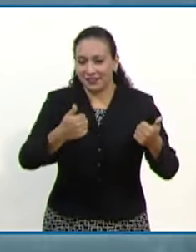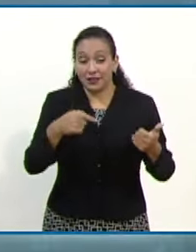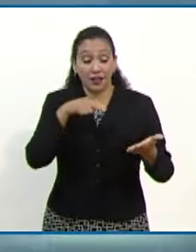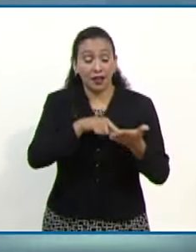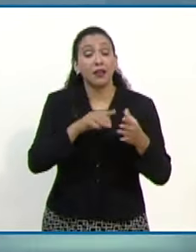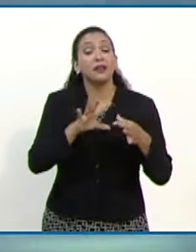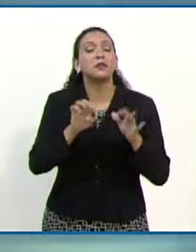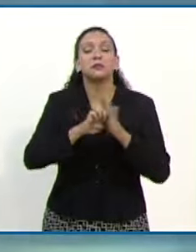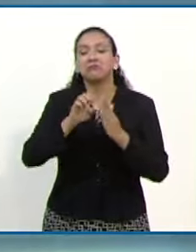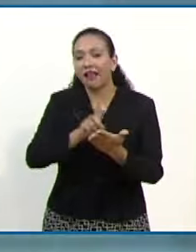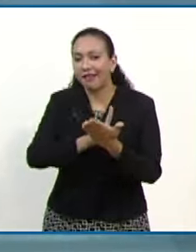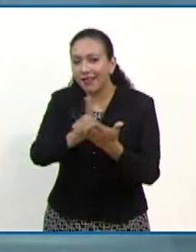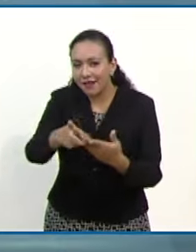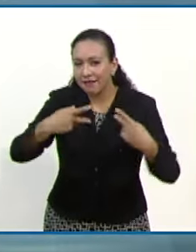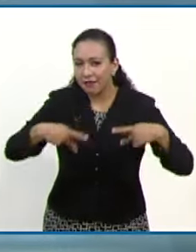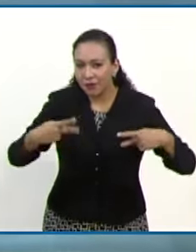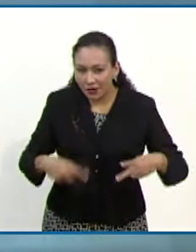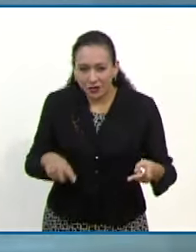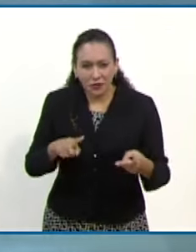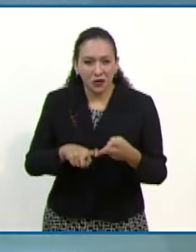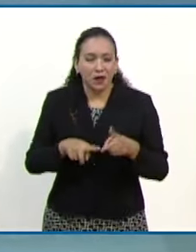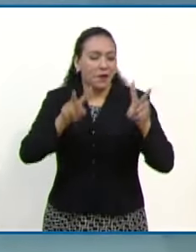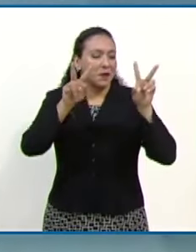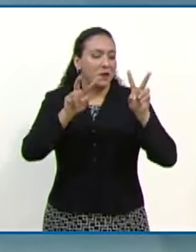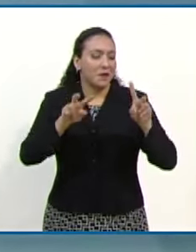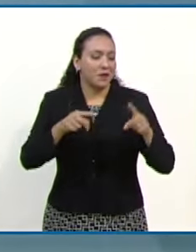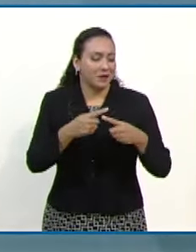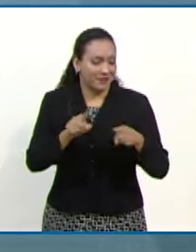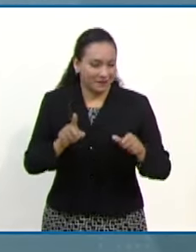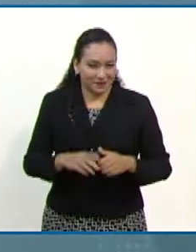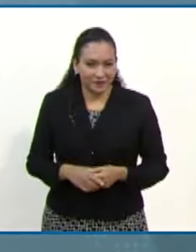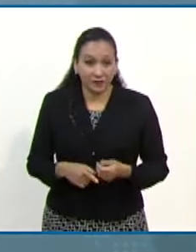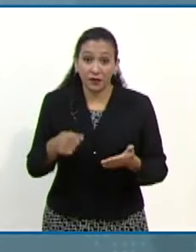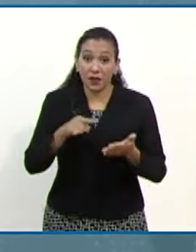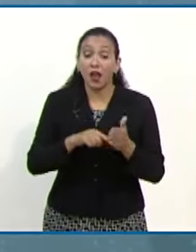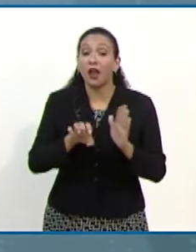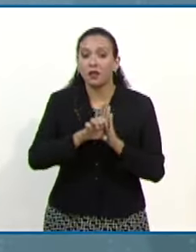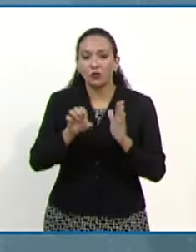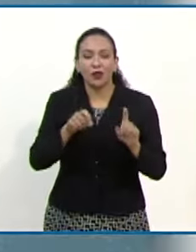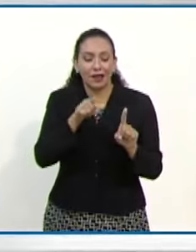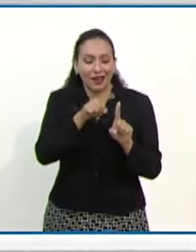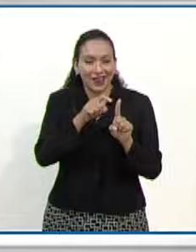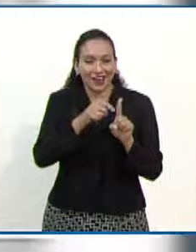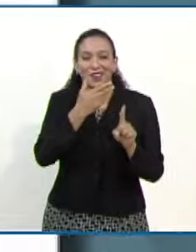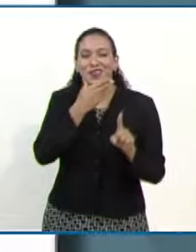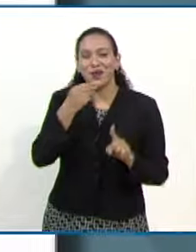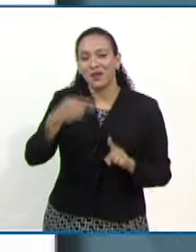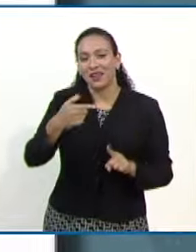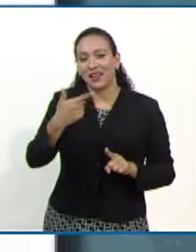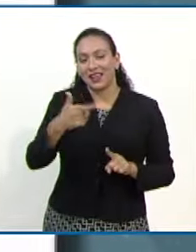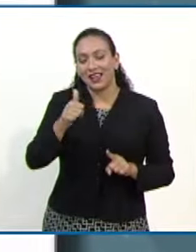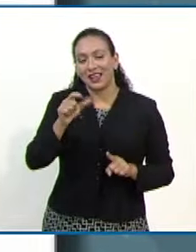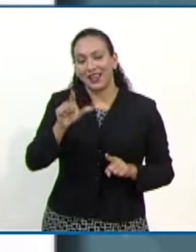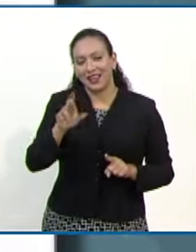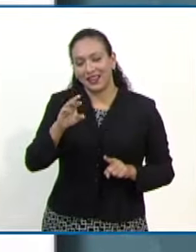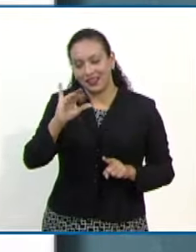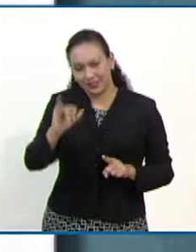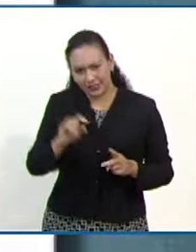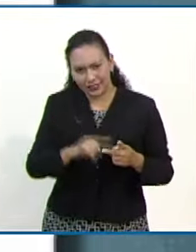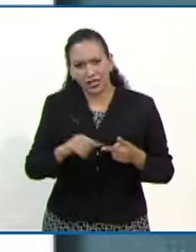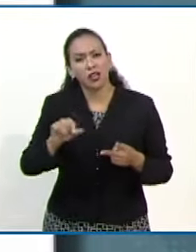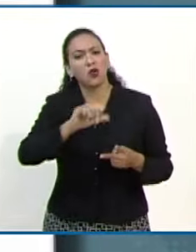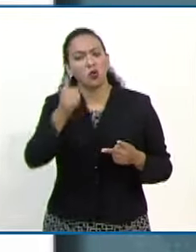y libertades de todas las personas. La obra recopila caricaturas de Garcí, Rictus, Kempsch y Obi